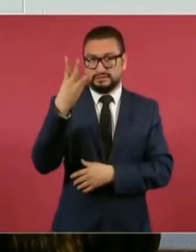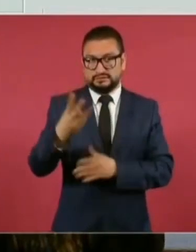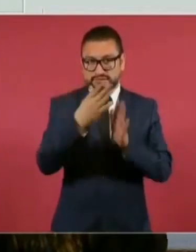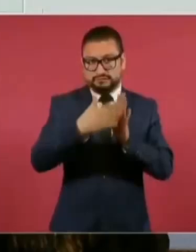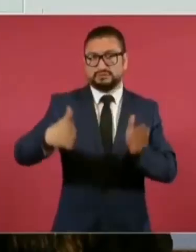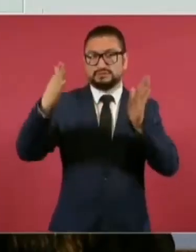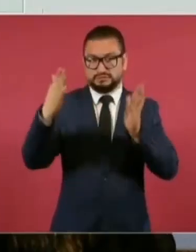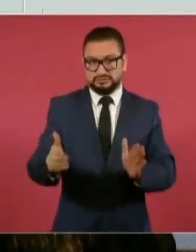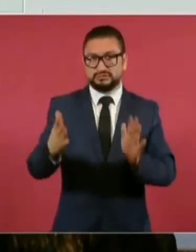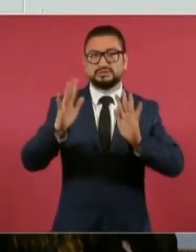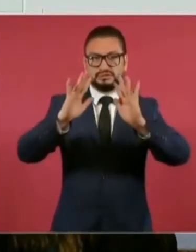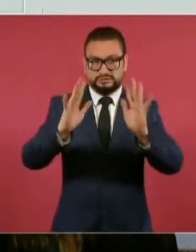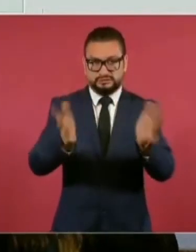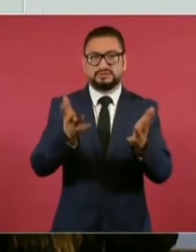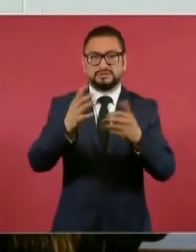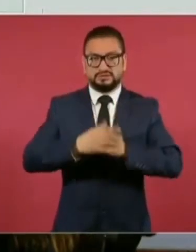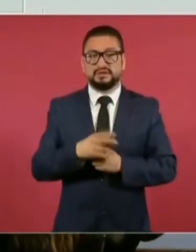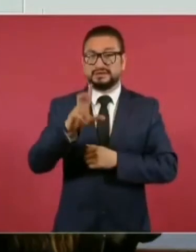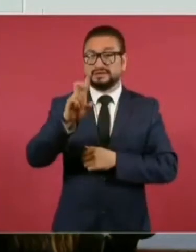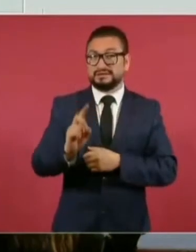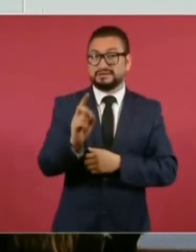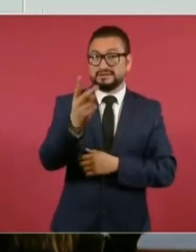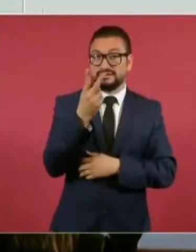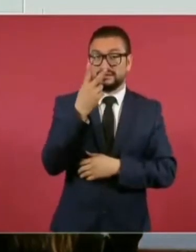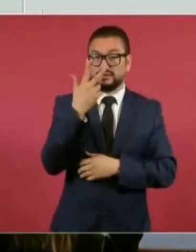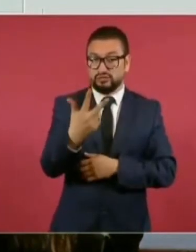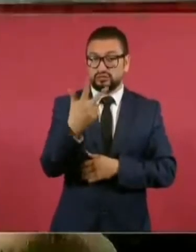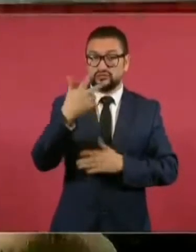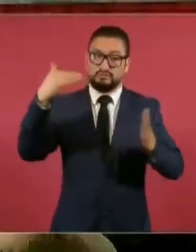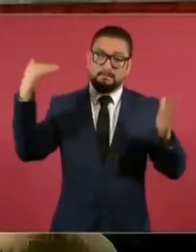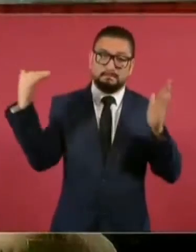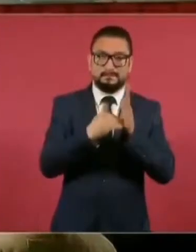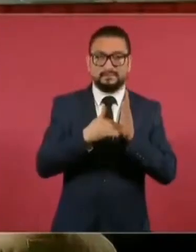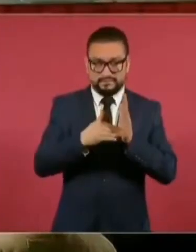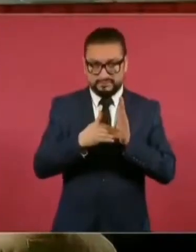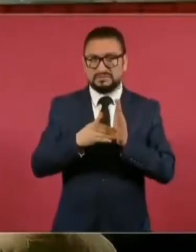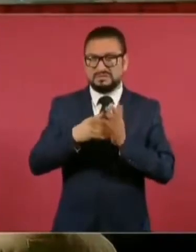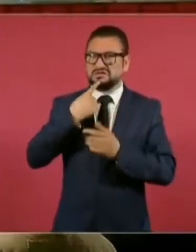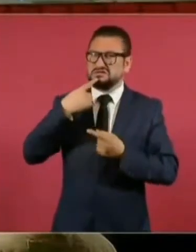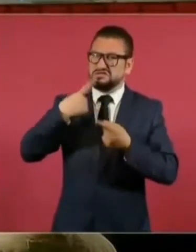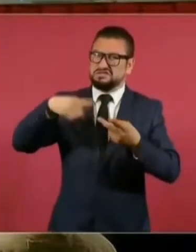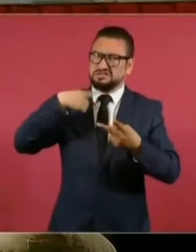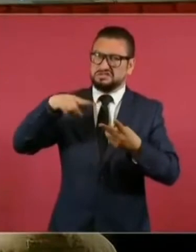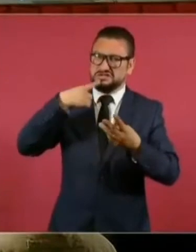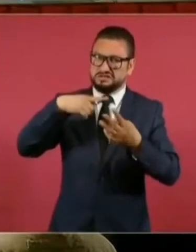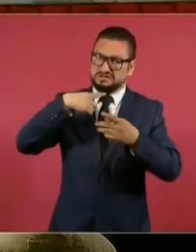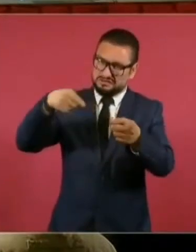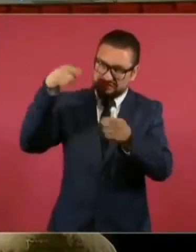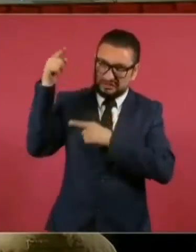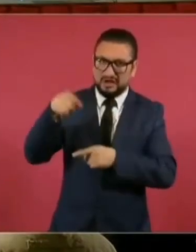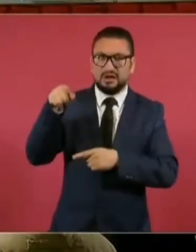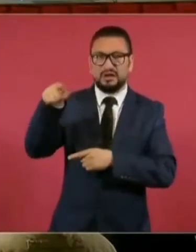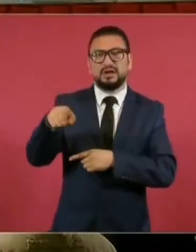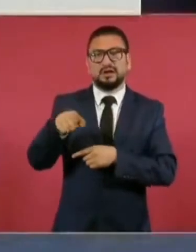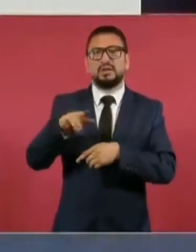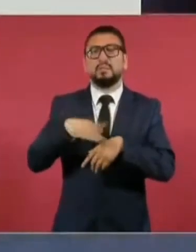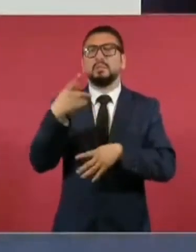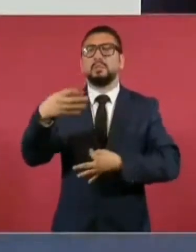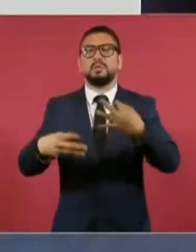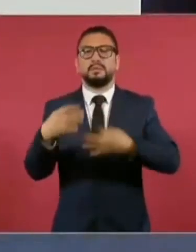presentaron o se han presentado 38,000 quejas contra funcionarios del Poder